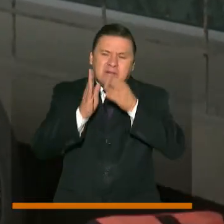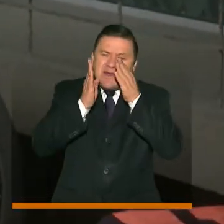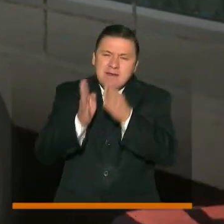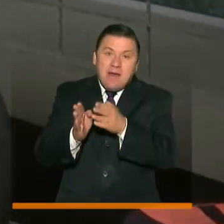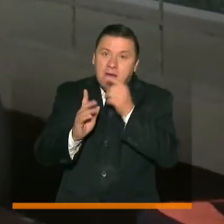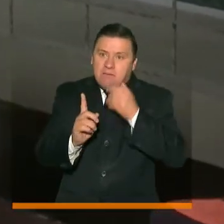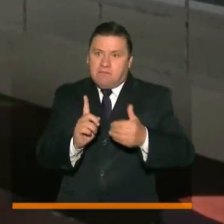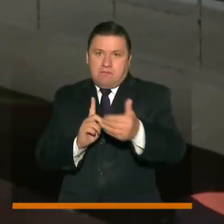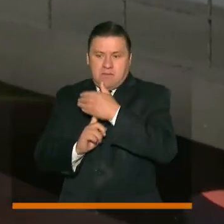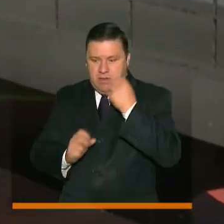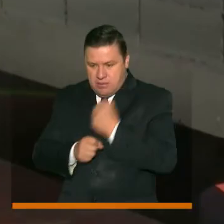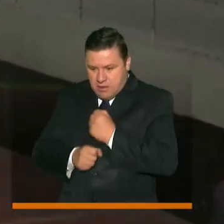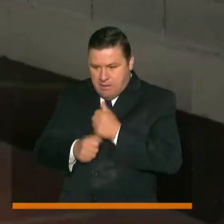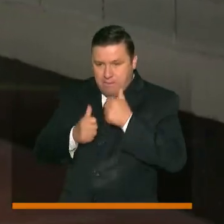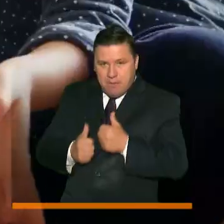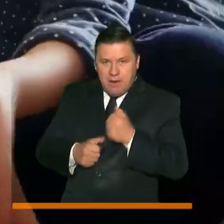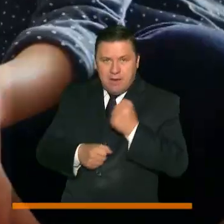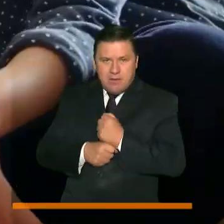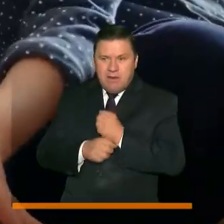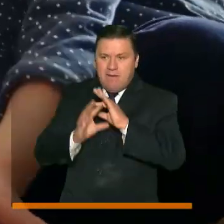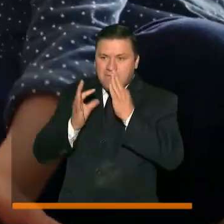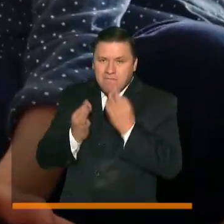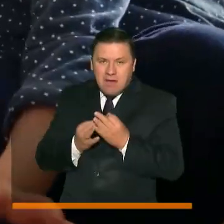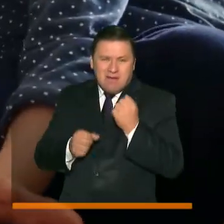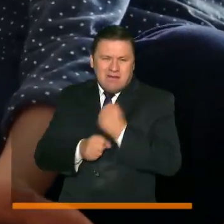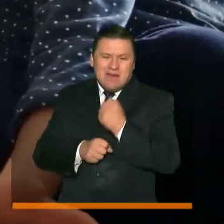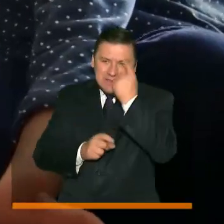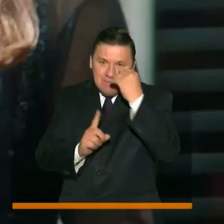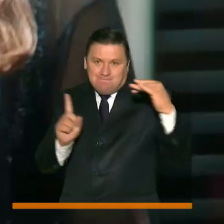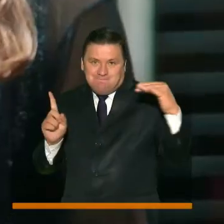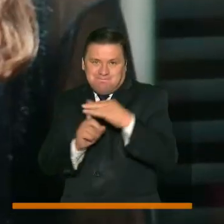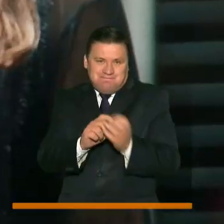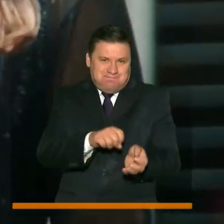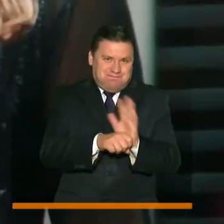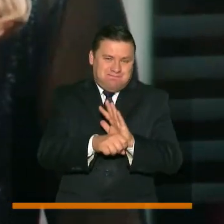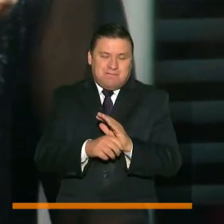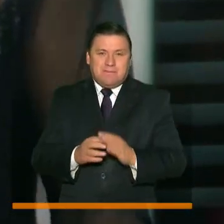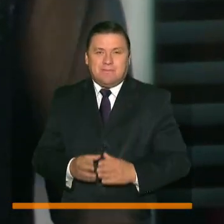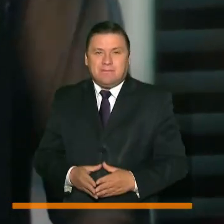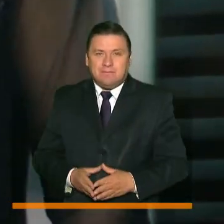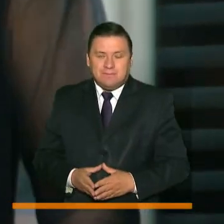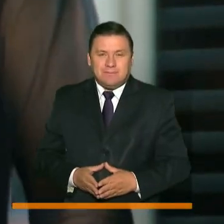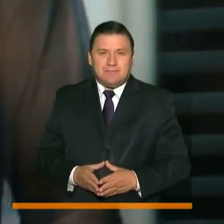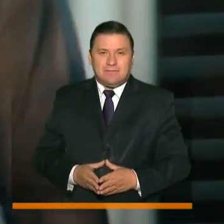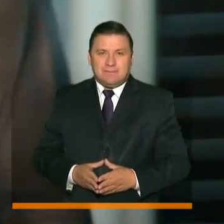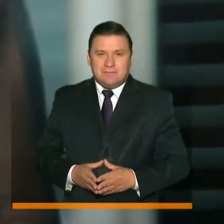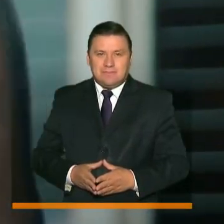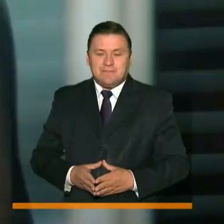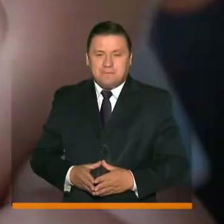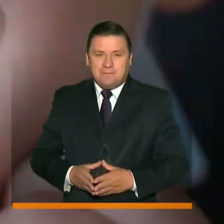garantizar la protección a trabajadores, empleadores y familias frente a los riesgos del COVID-19.